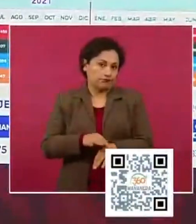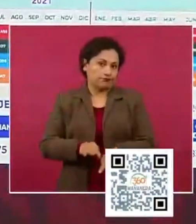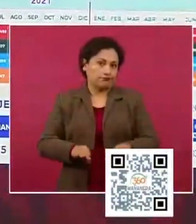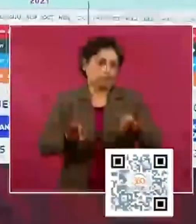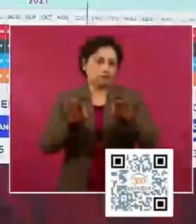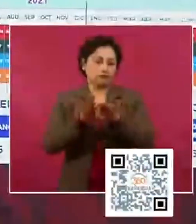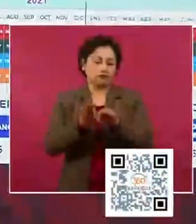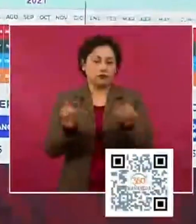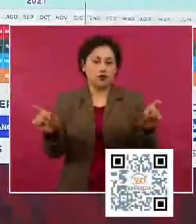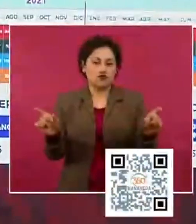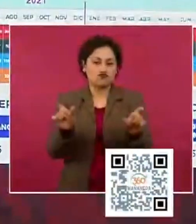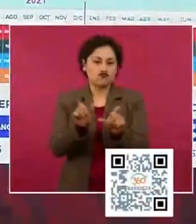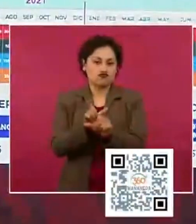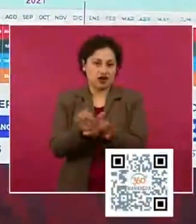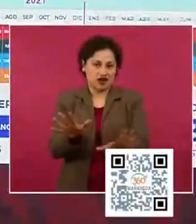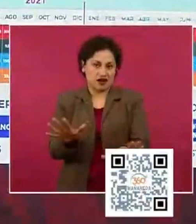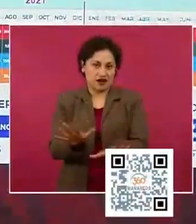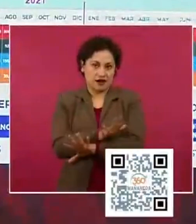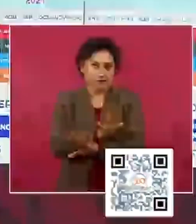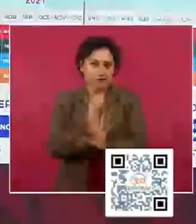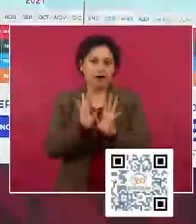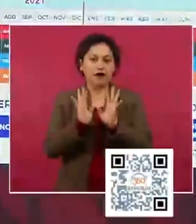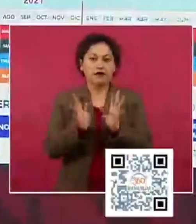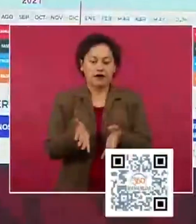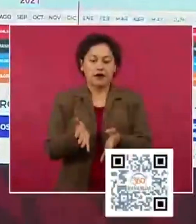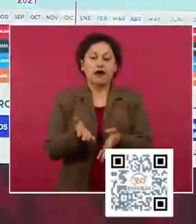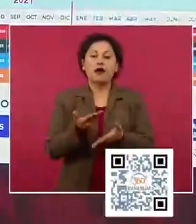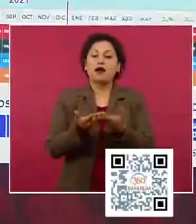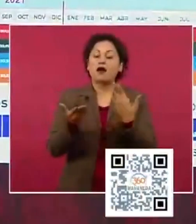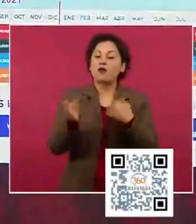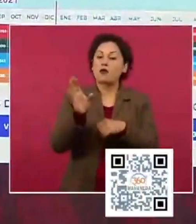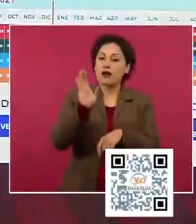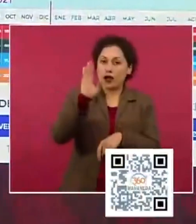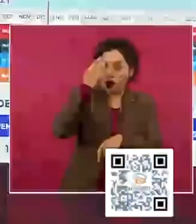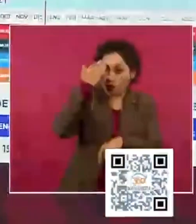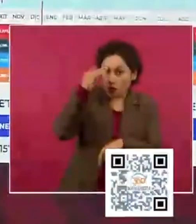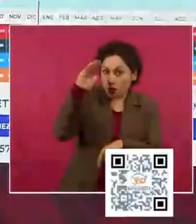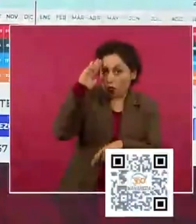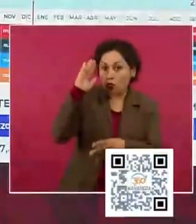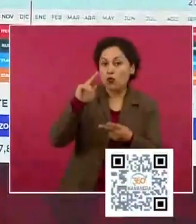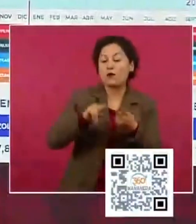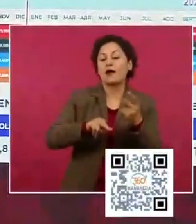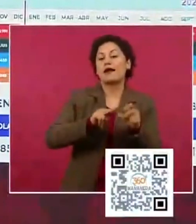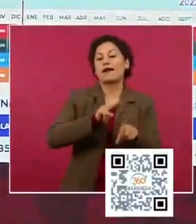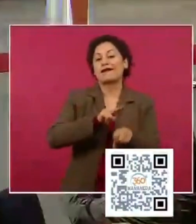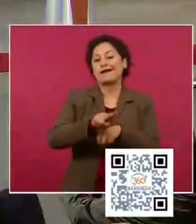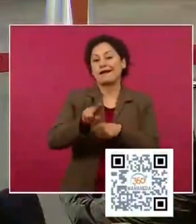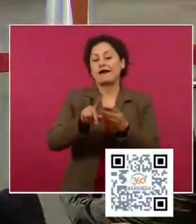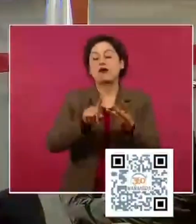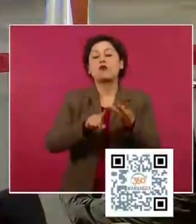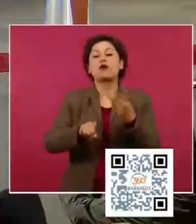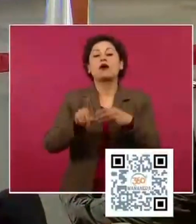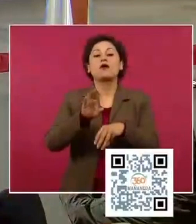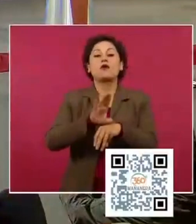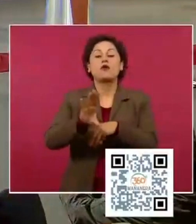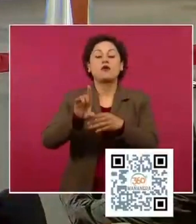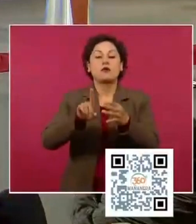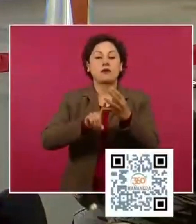puede ver claramente como cambio Entonces ahora Cuba Nicaragua Colombia Venezuela